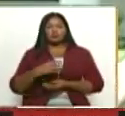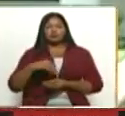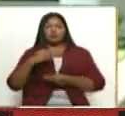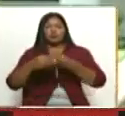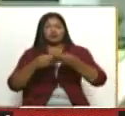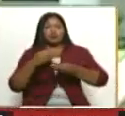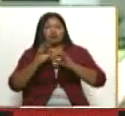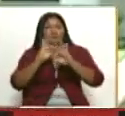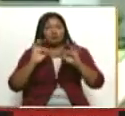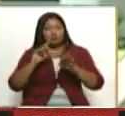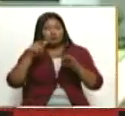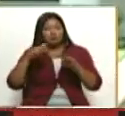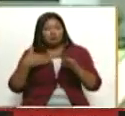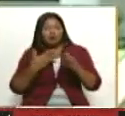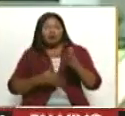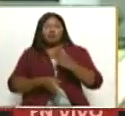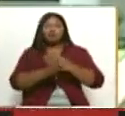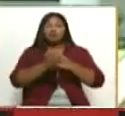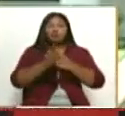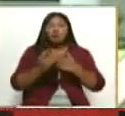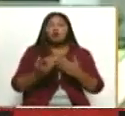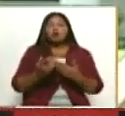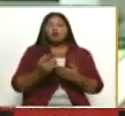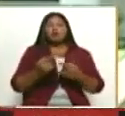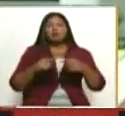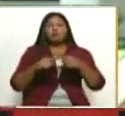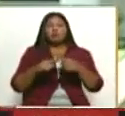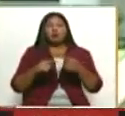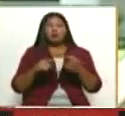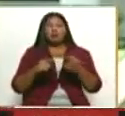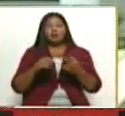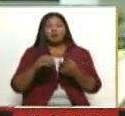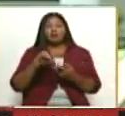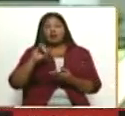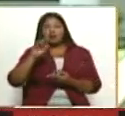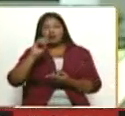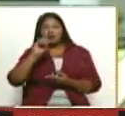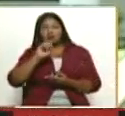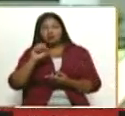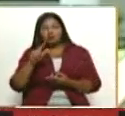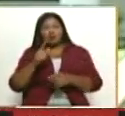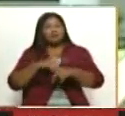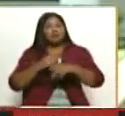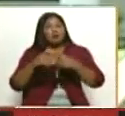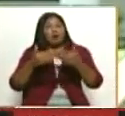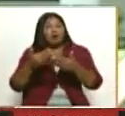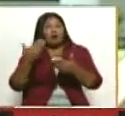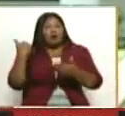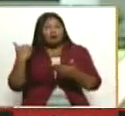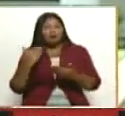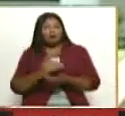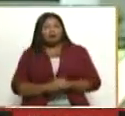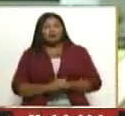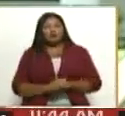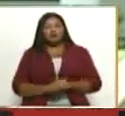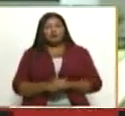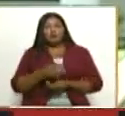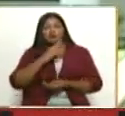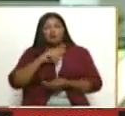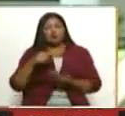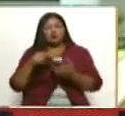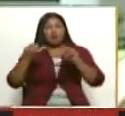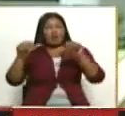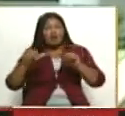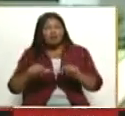este ciclo, podremos estar en el Kairos, en los tiempos de la gente, no en los tiempos de nuestras agendas